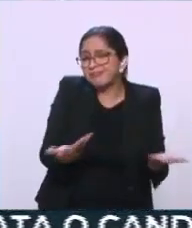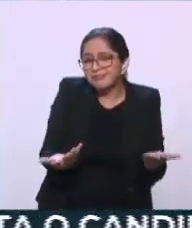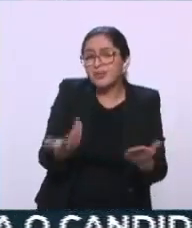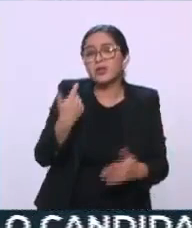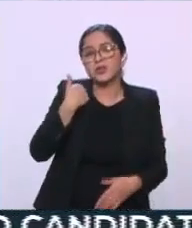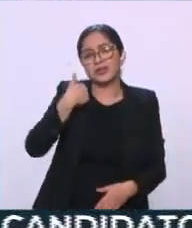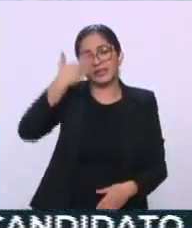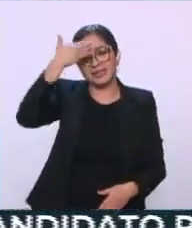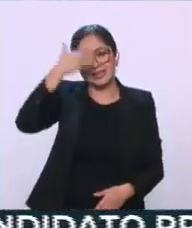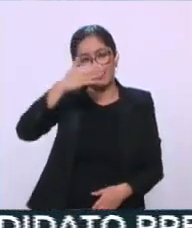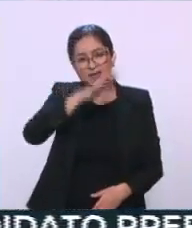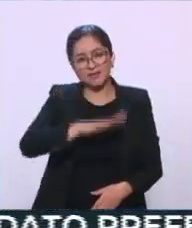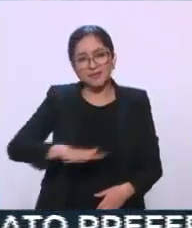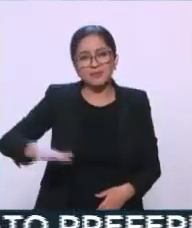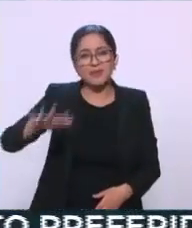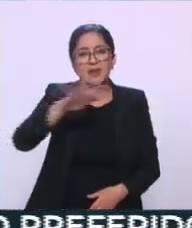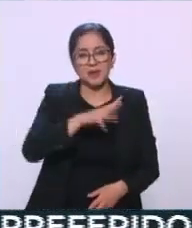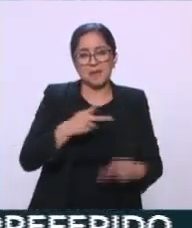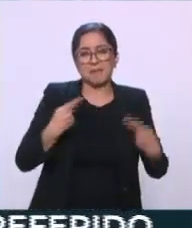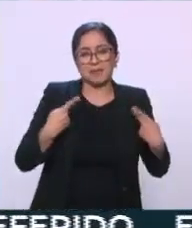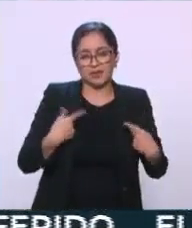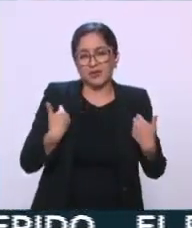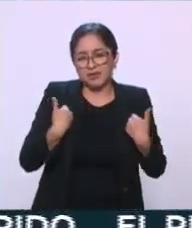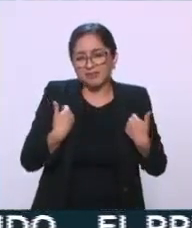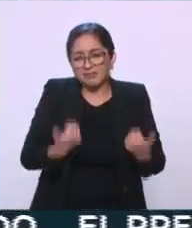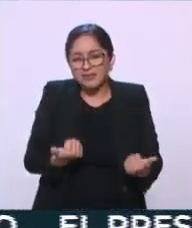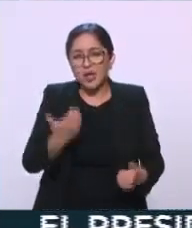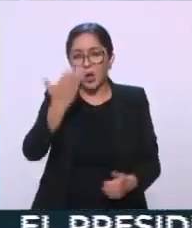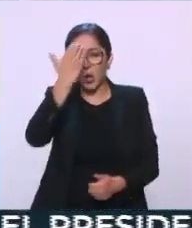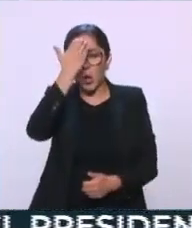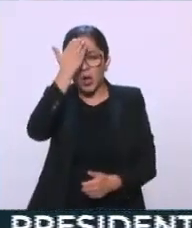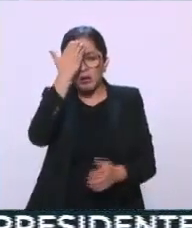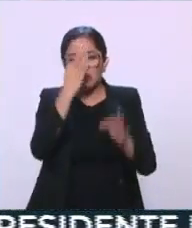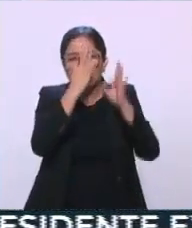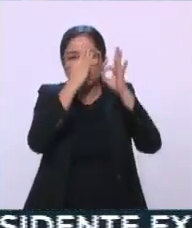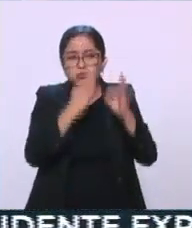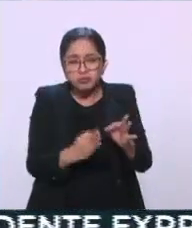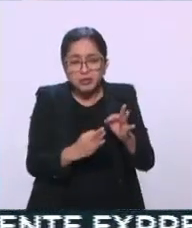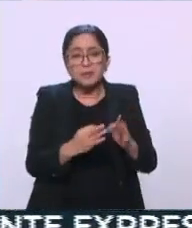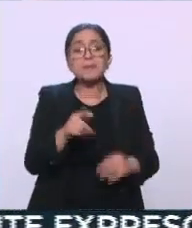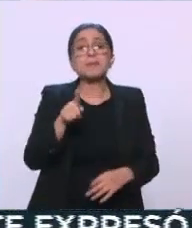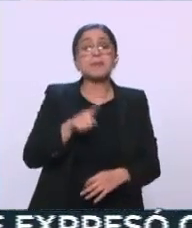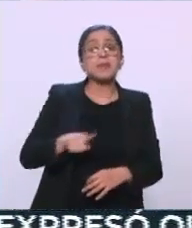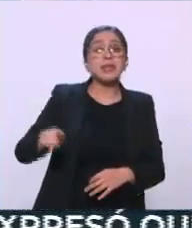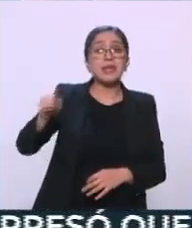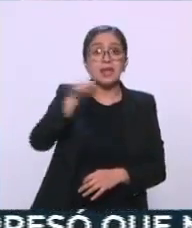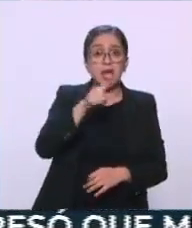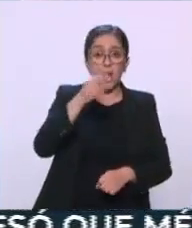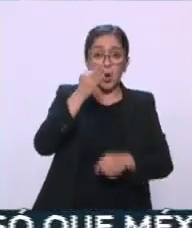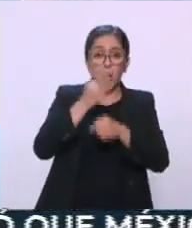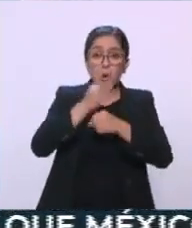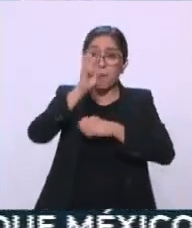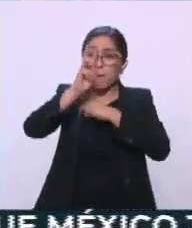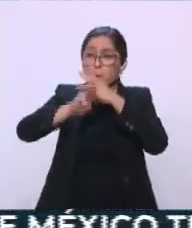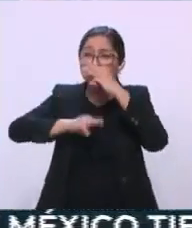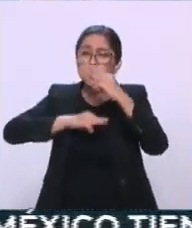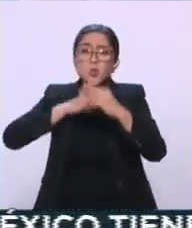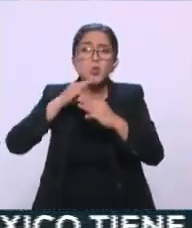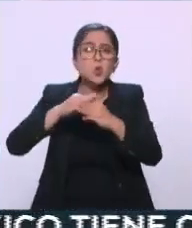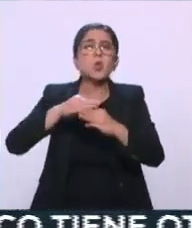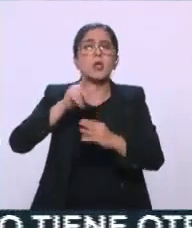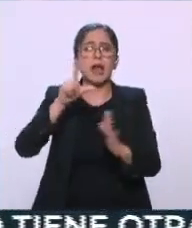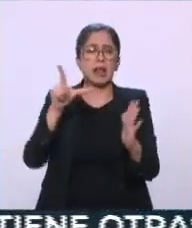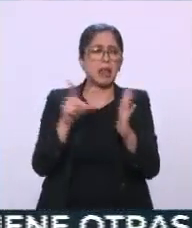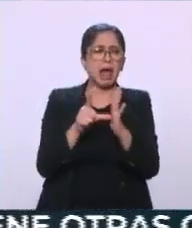para todos nosotros, los que conocemos el sector, que la lección mundial no solo es el caso de México,